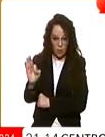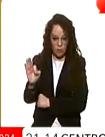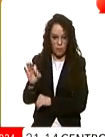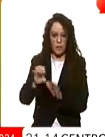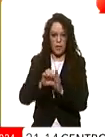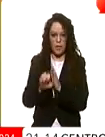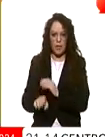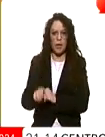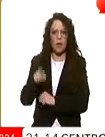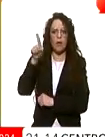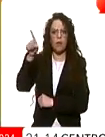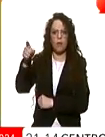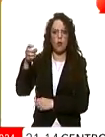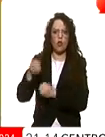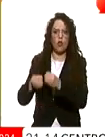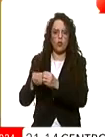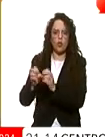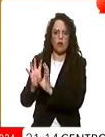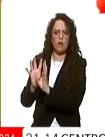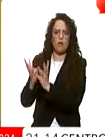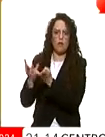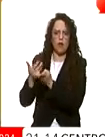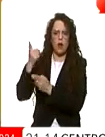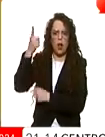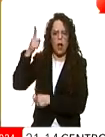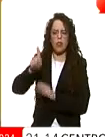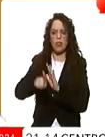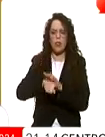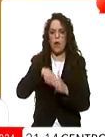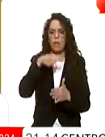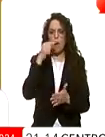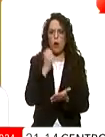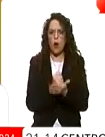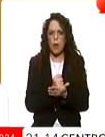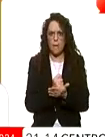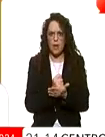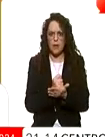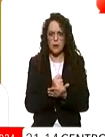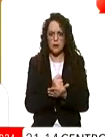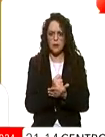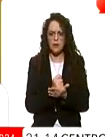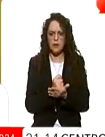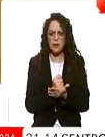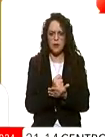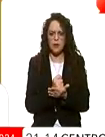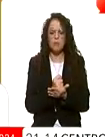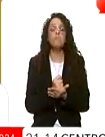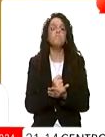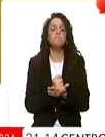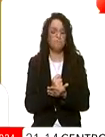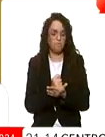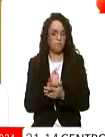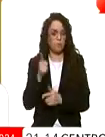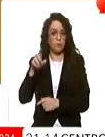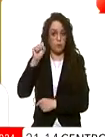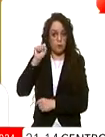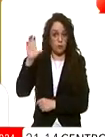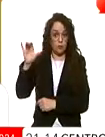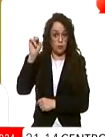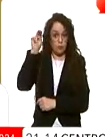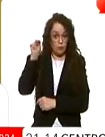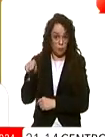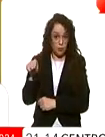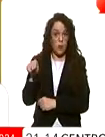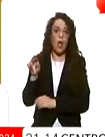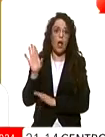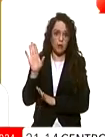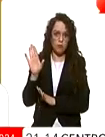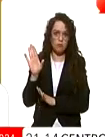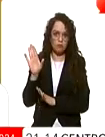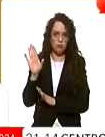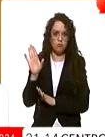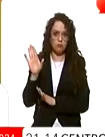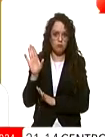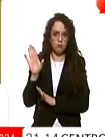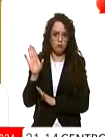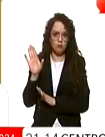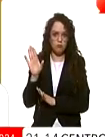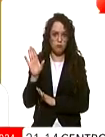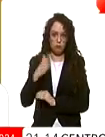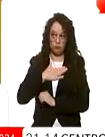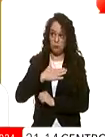Tamaulipas estableció, digamos, o ejerció esta facultad ante la Suprema Corte, y la Corte